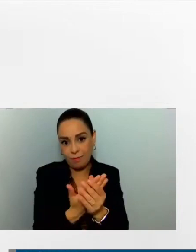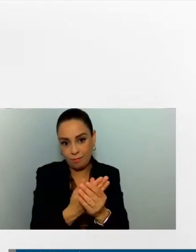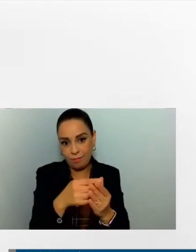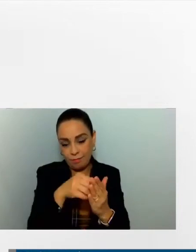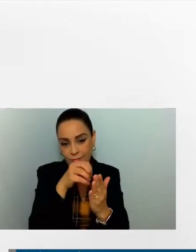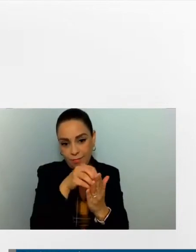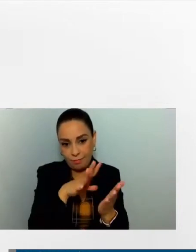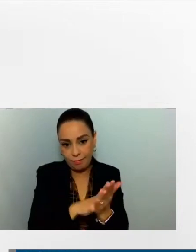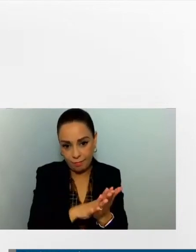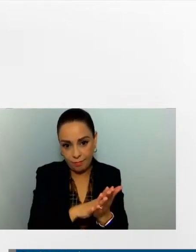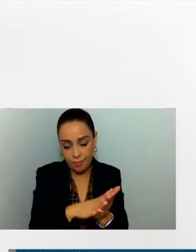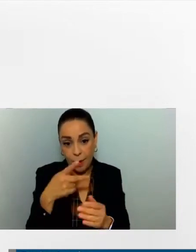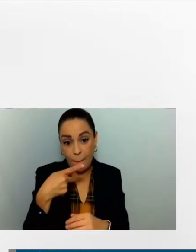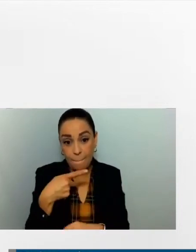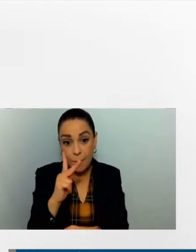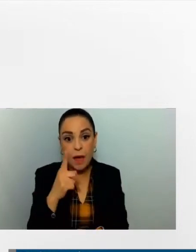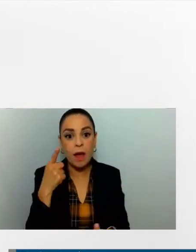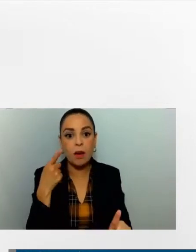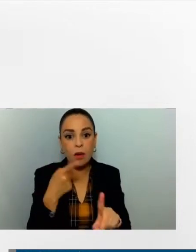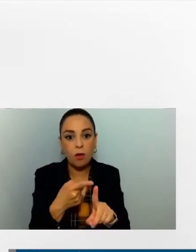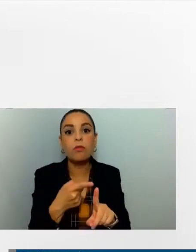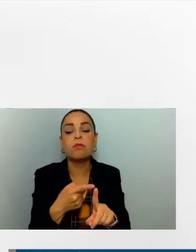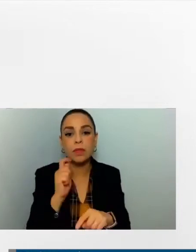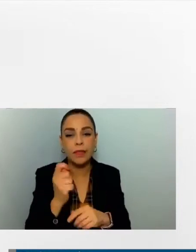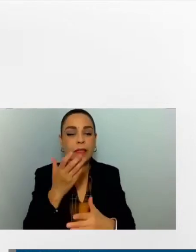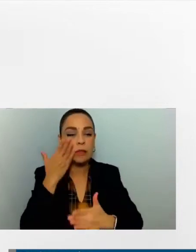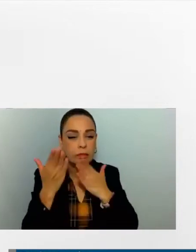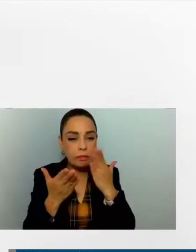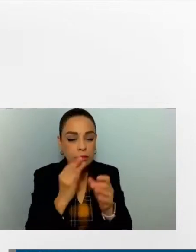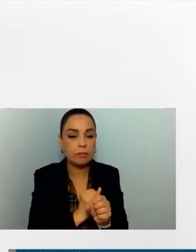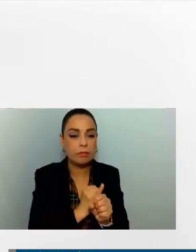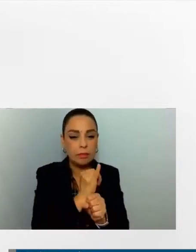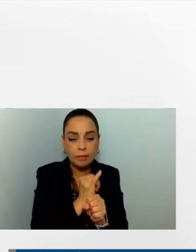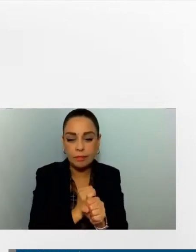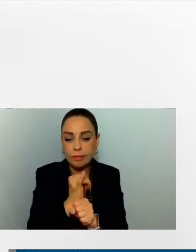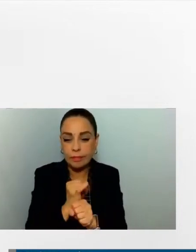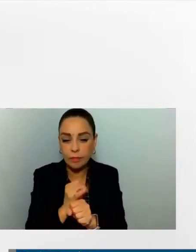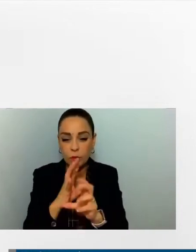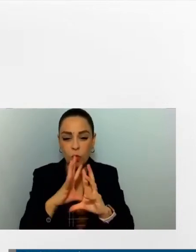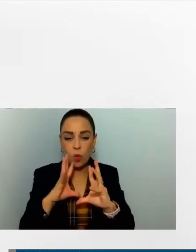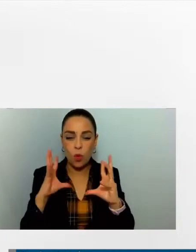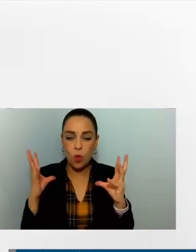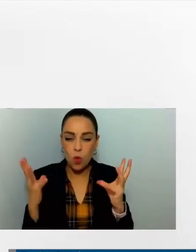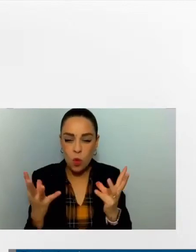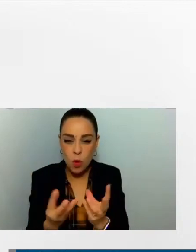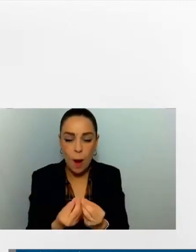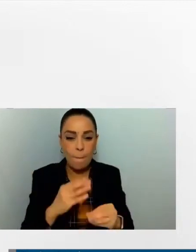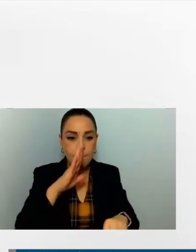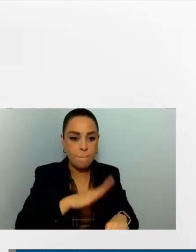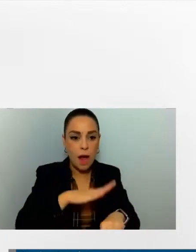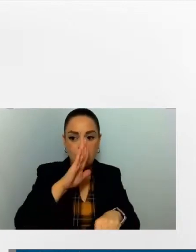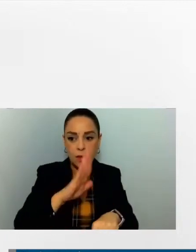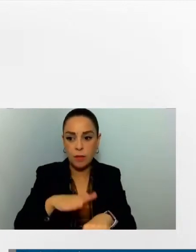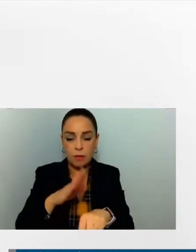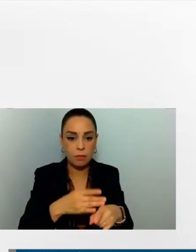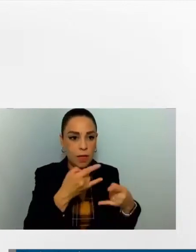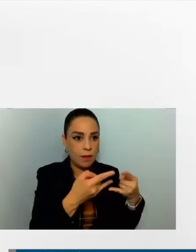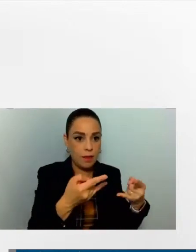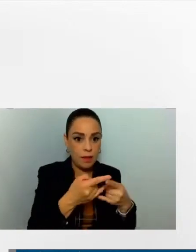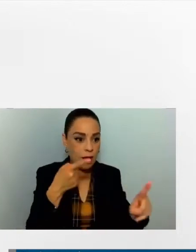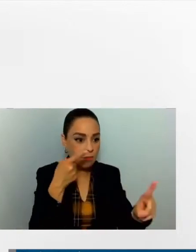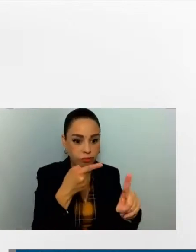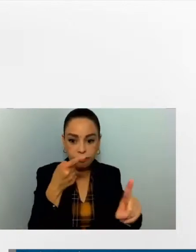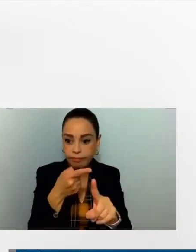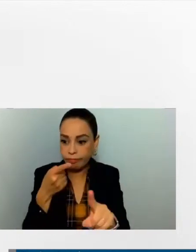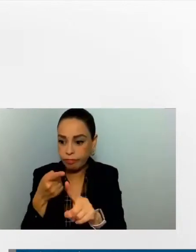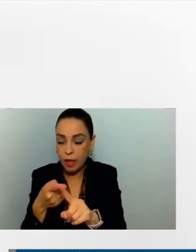pero además a lo largo de todo el estudio que hacen. Cada vez va trayendo los hechos específicos de los casos, los va incorporando